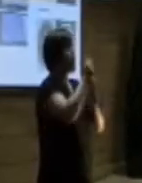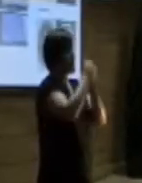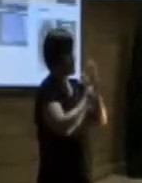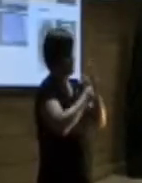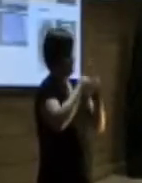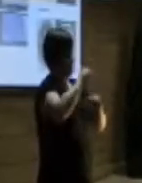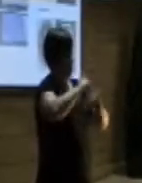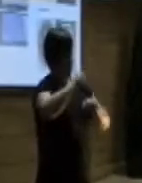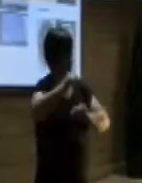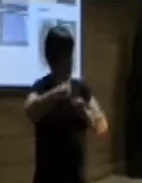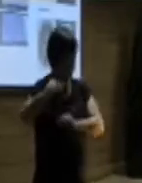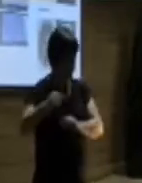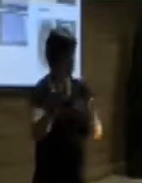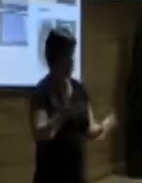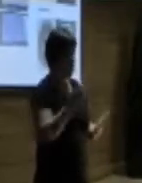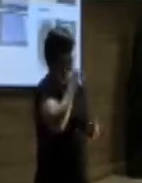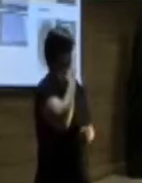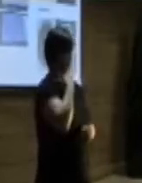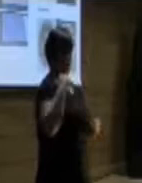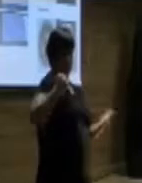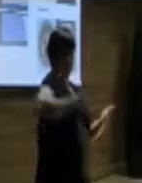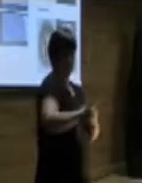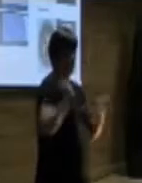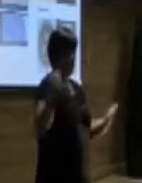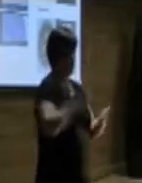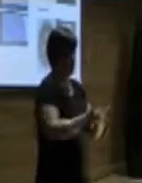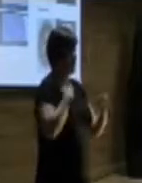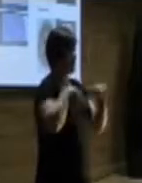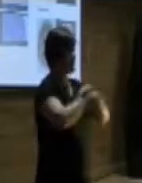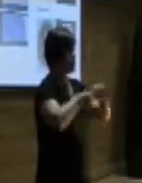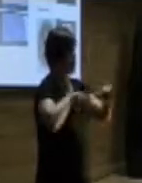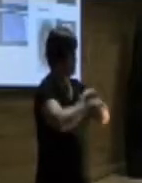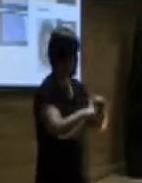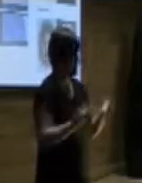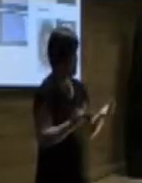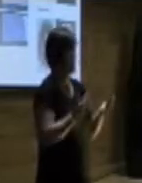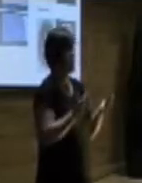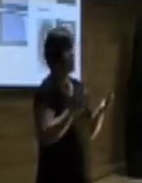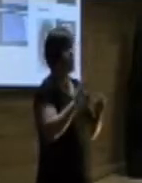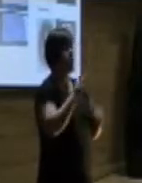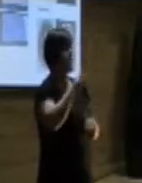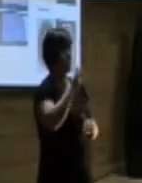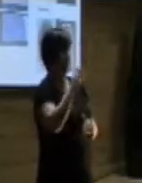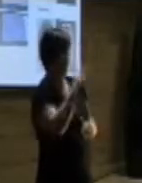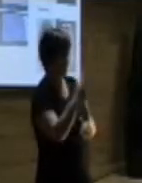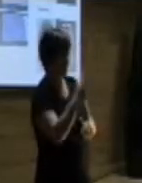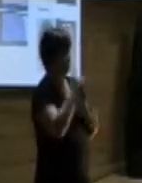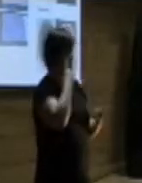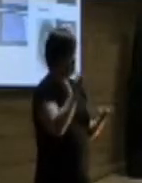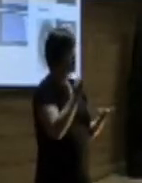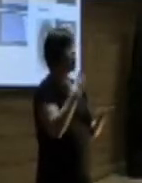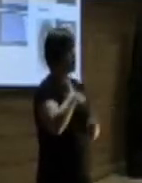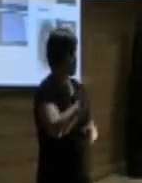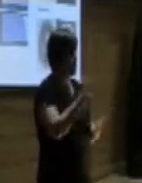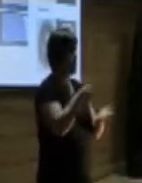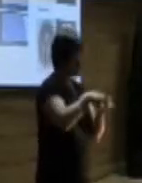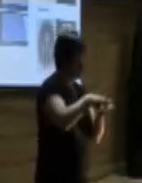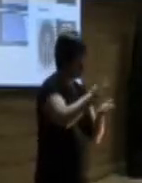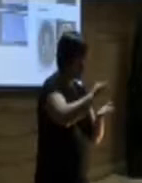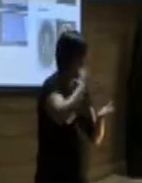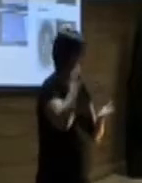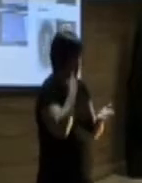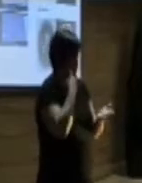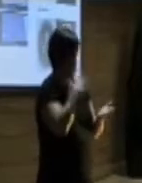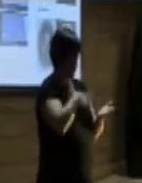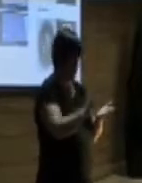los últimos años que la resonancia magnética o el PET de metabolismo nos ayudan a resolver dudas diagnósticas. Pues bien, el